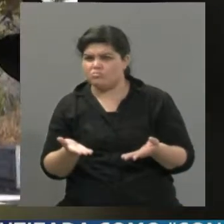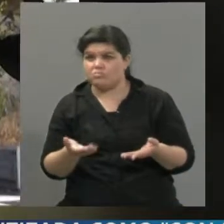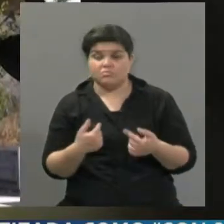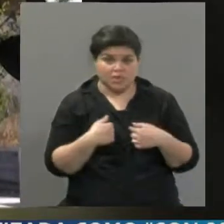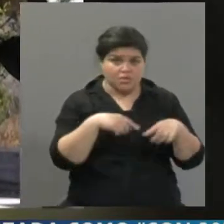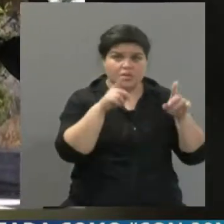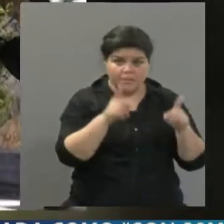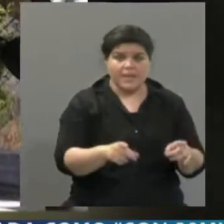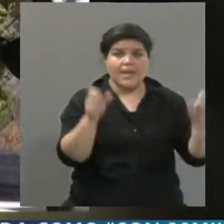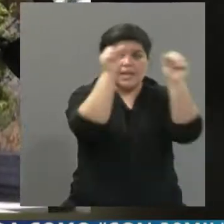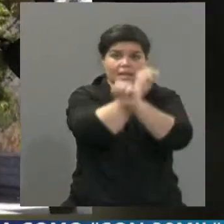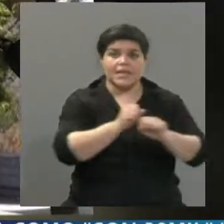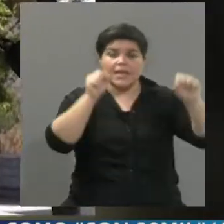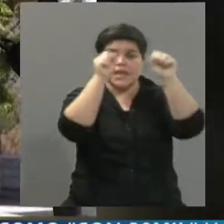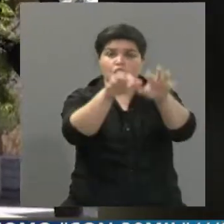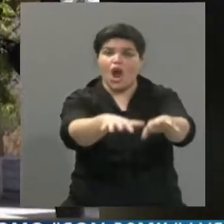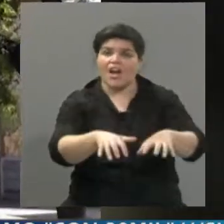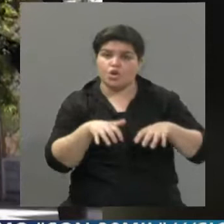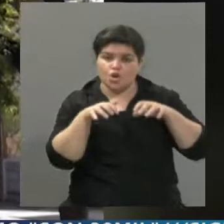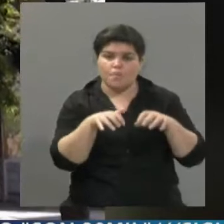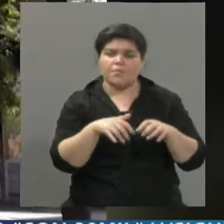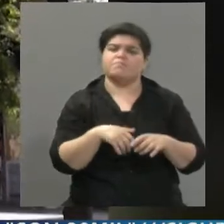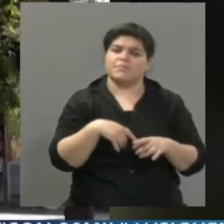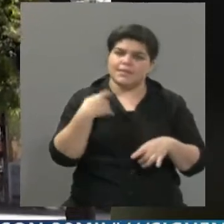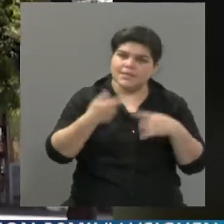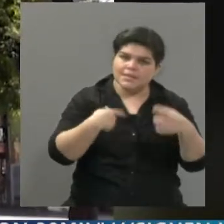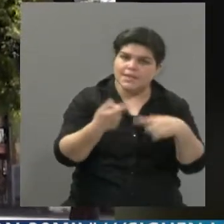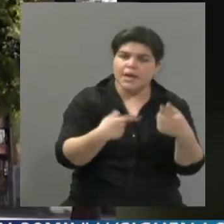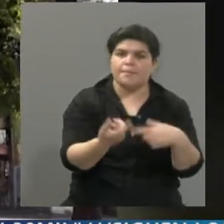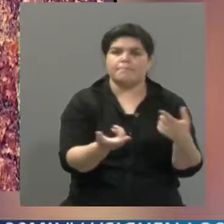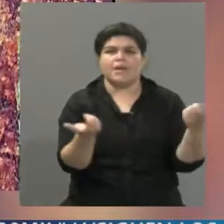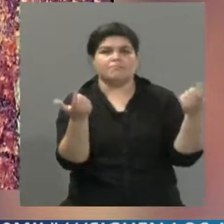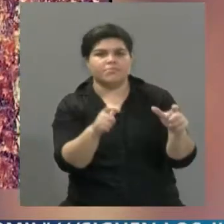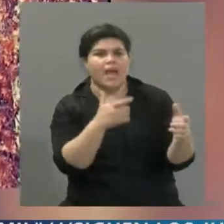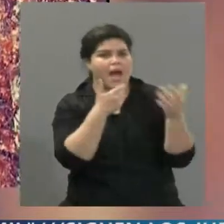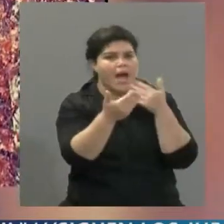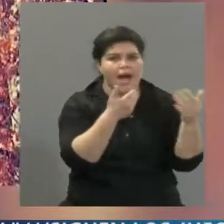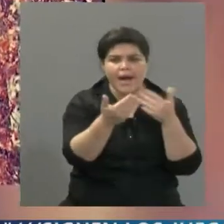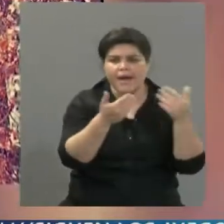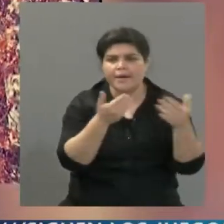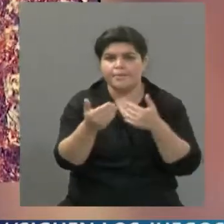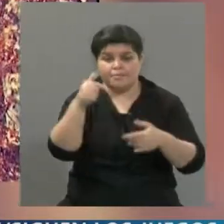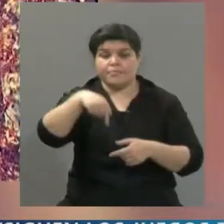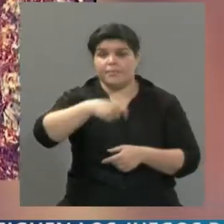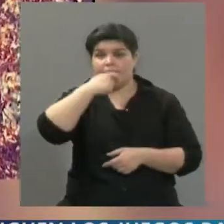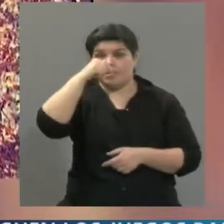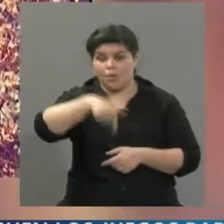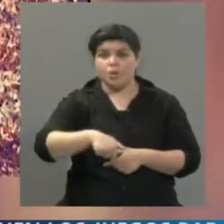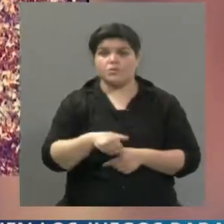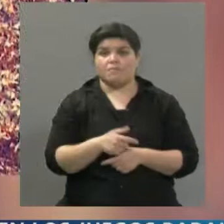con los ingenieros agrónomos. Periódicamente me reúno con los ingenieros agrónomos del Gran Mendoza a través de